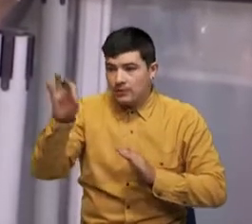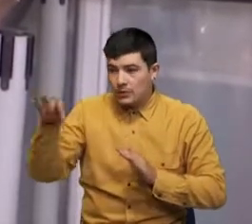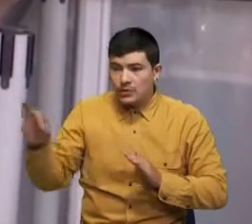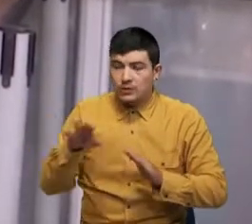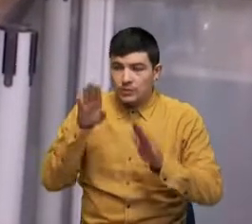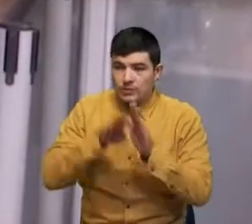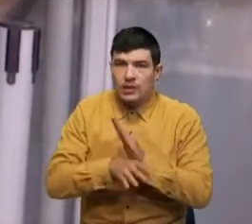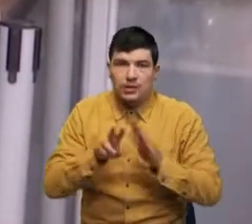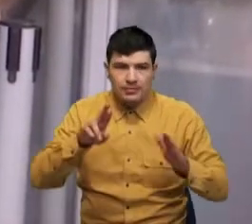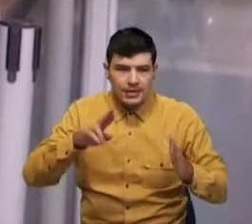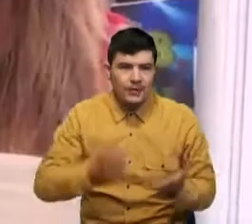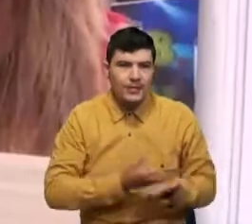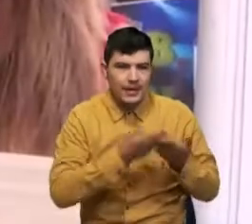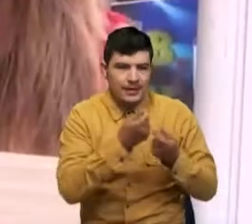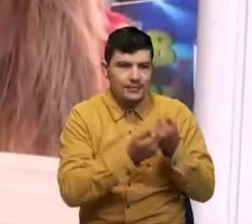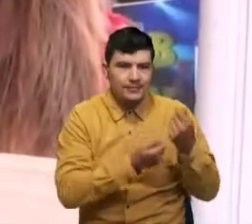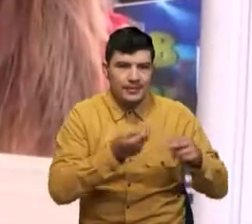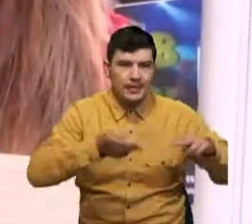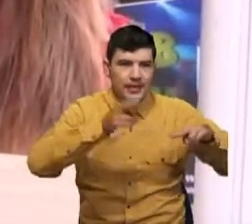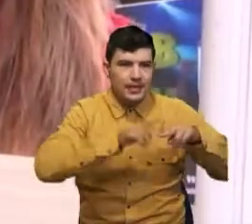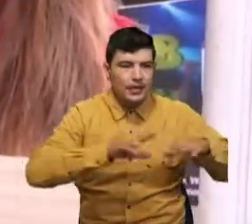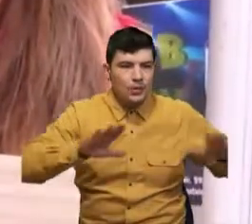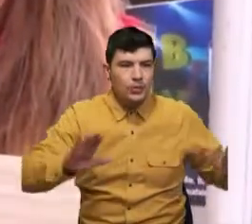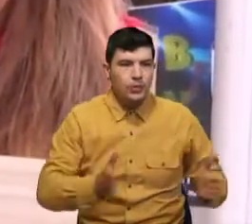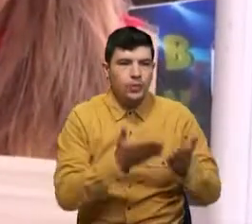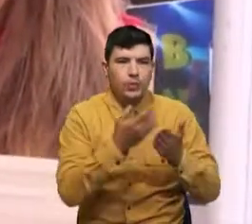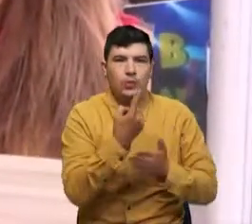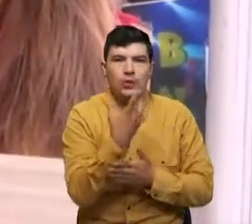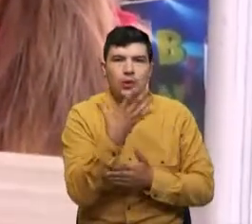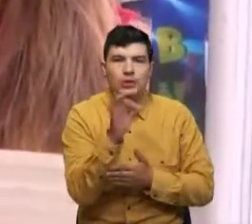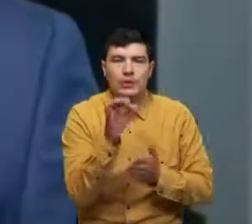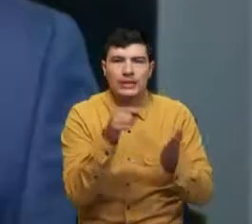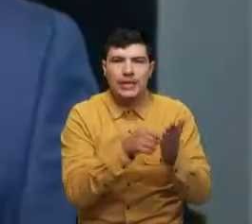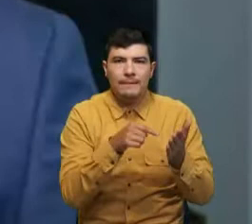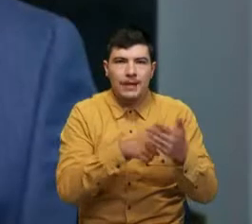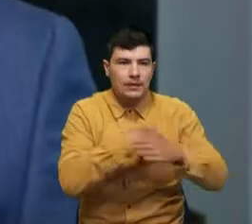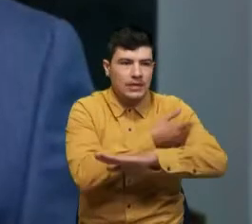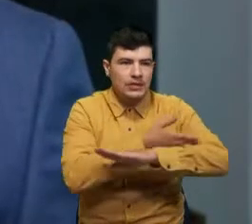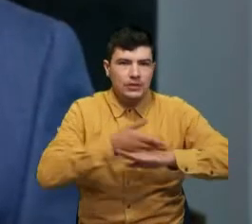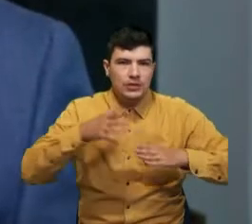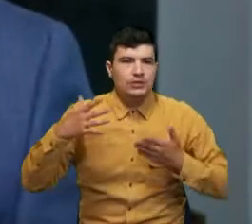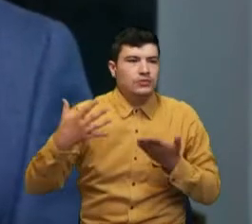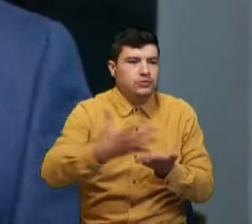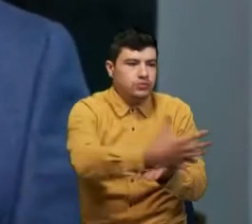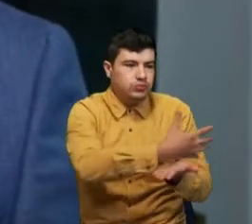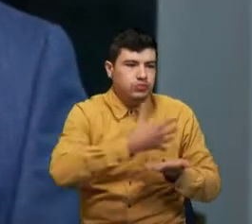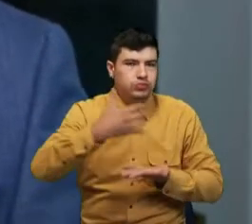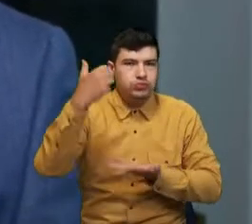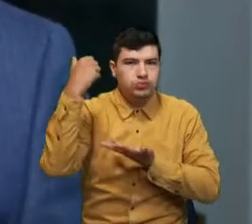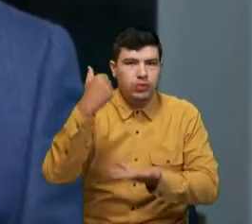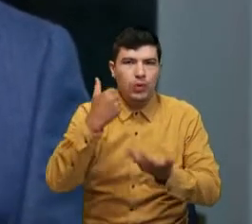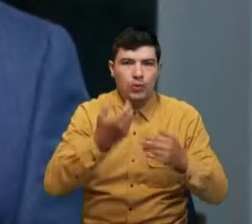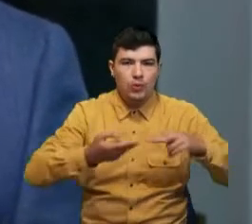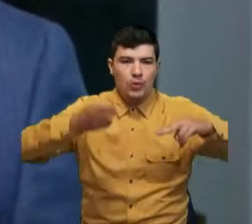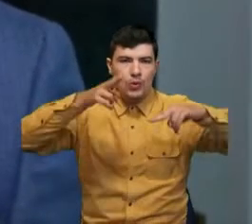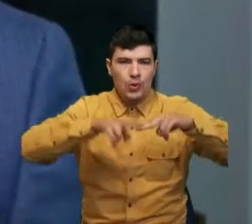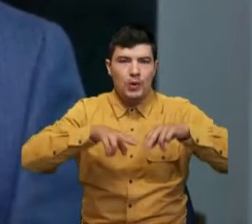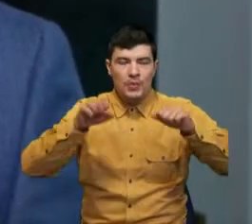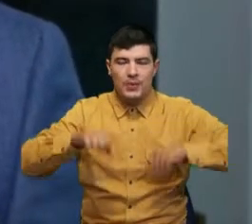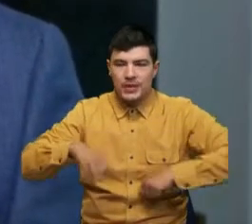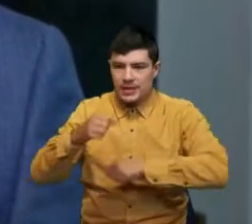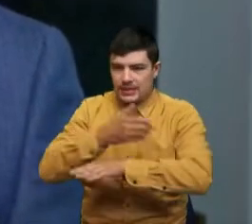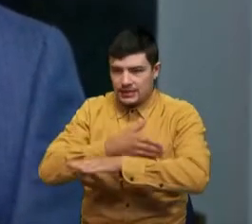cartera morosa de 150 mil millones de pesos en estos cuatro años el cobro de la cartera predial fue nulo